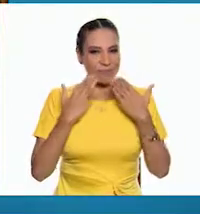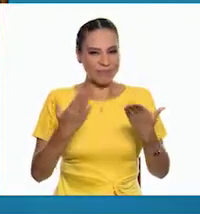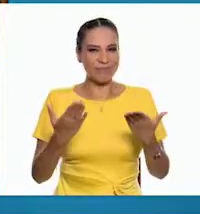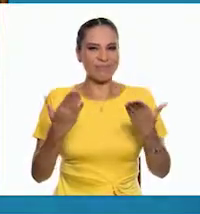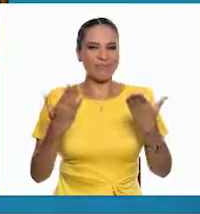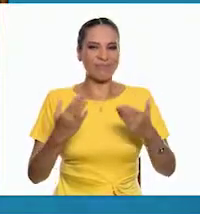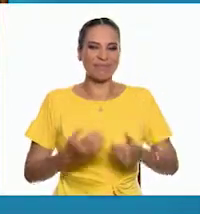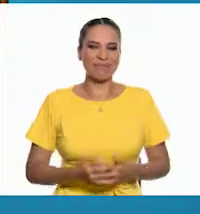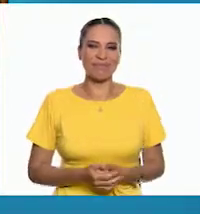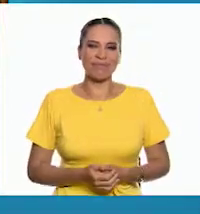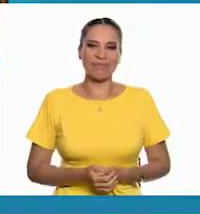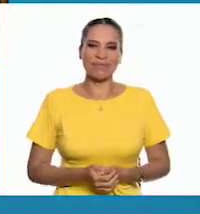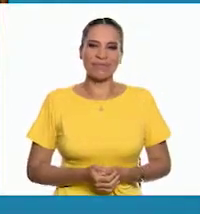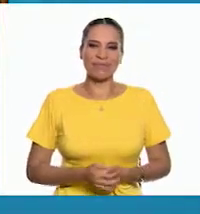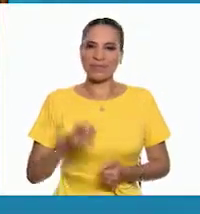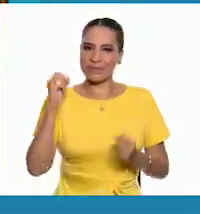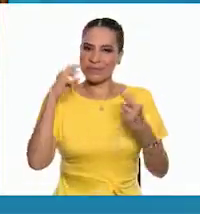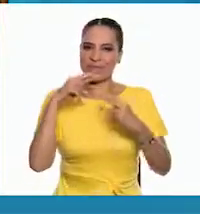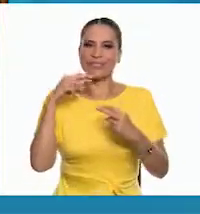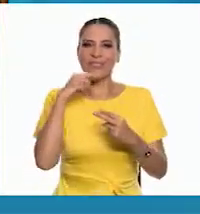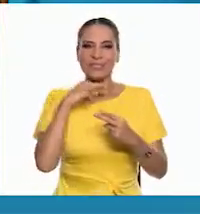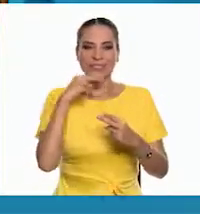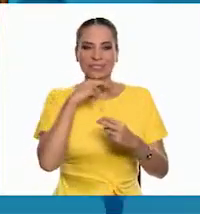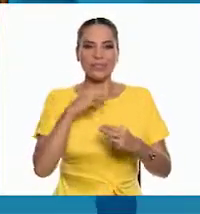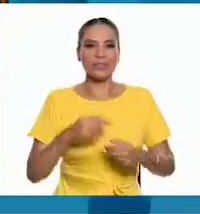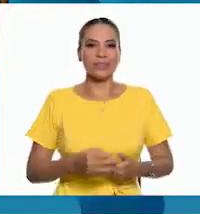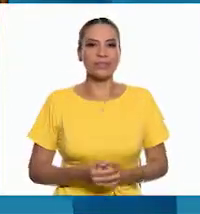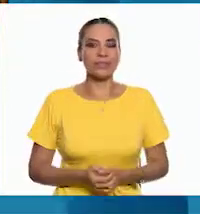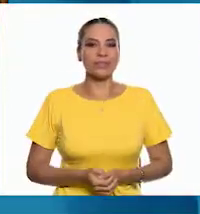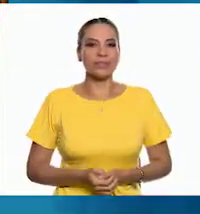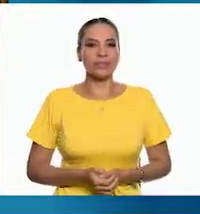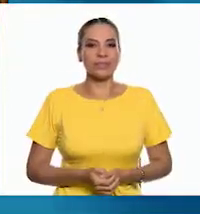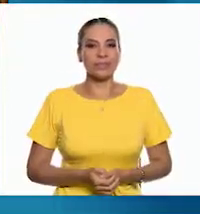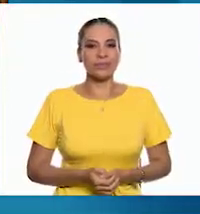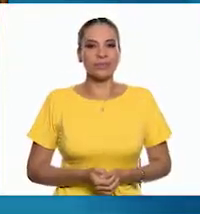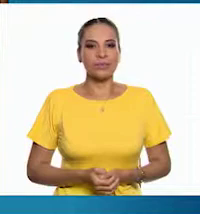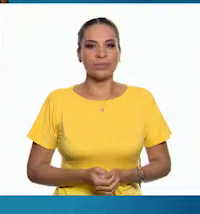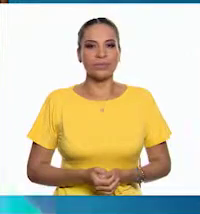¡Muy bien! ¡Nos vemos pronto!